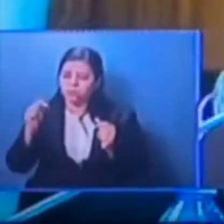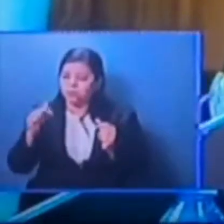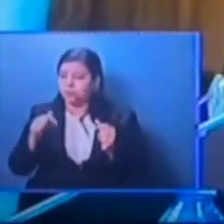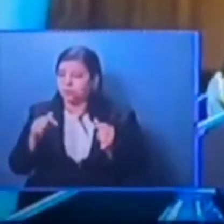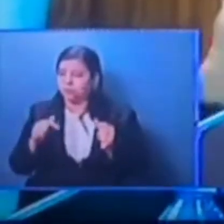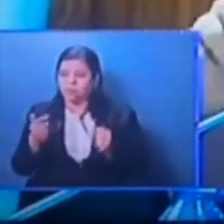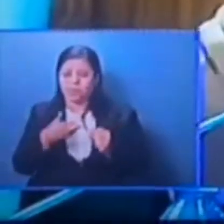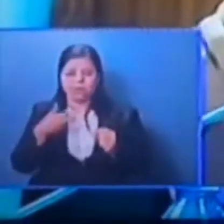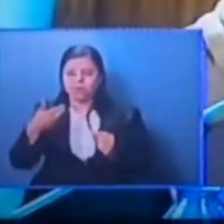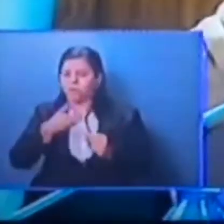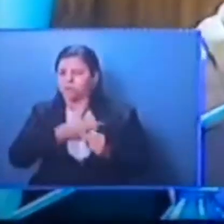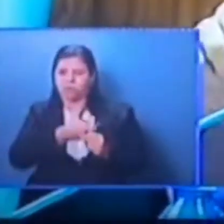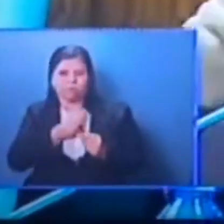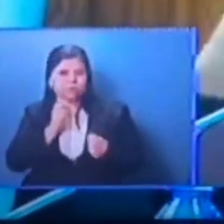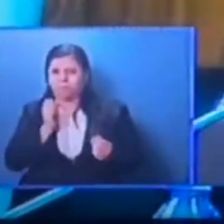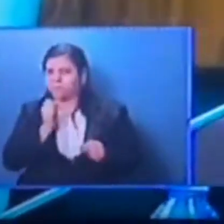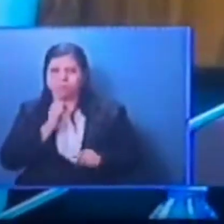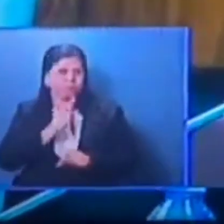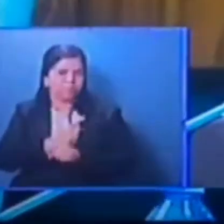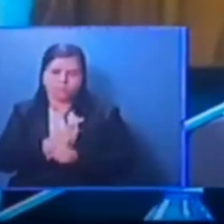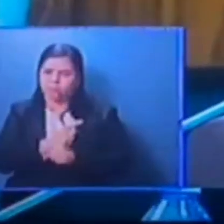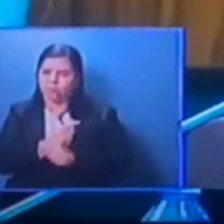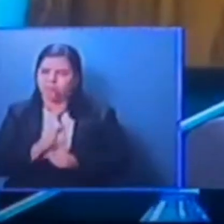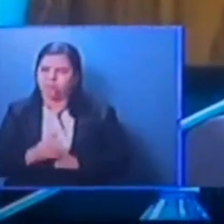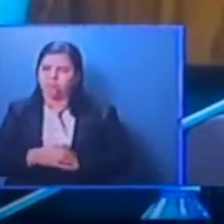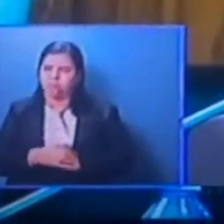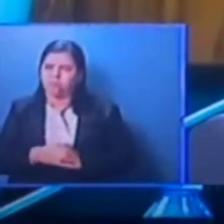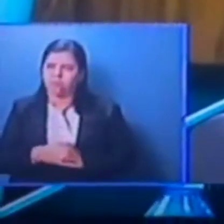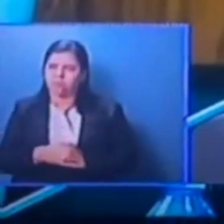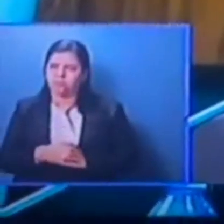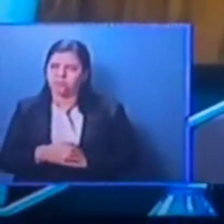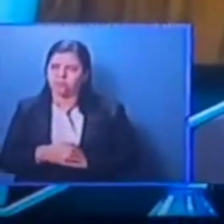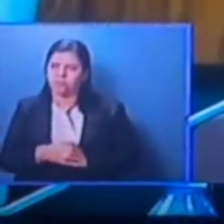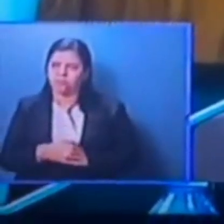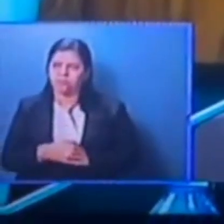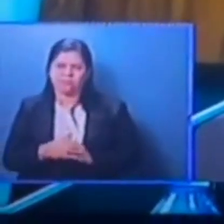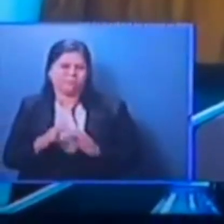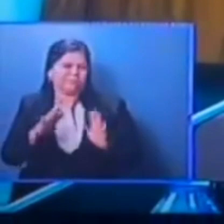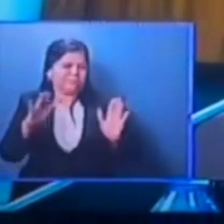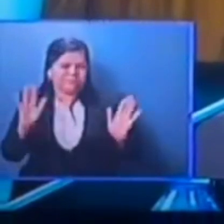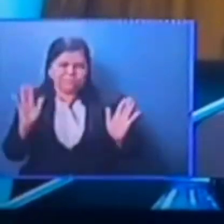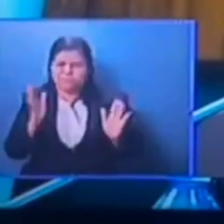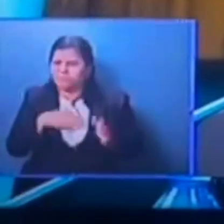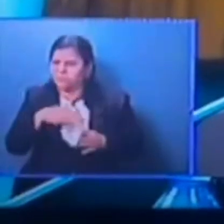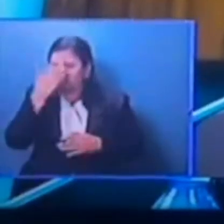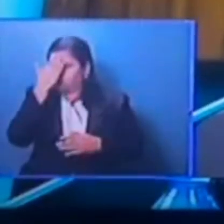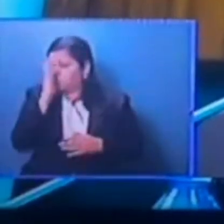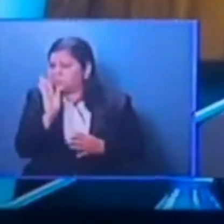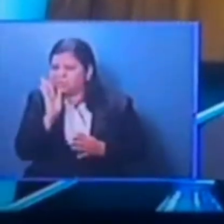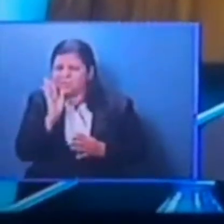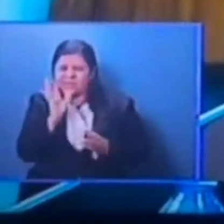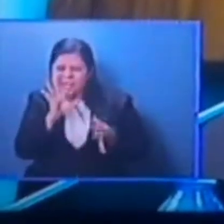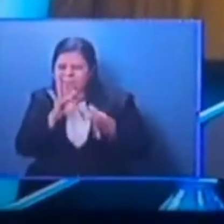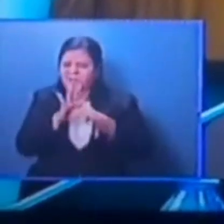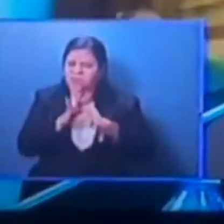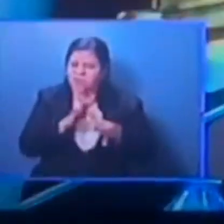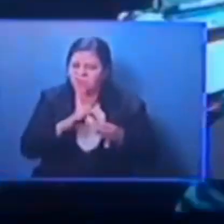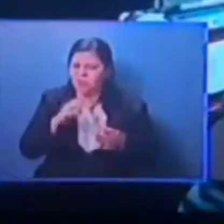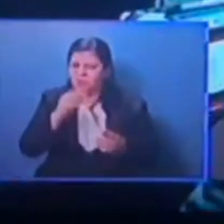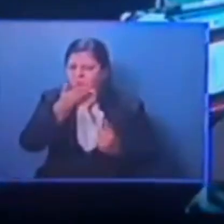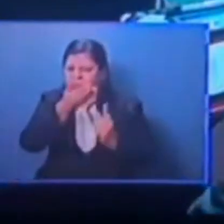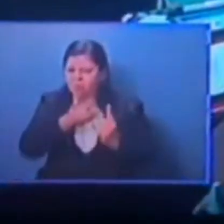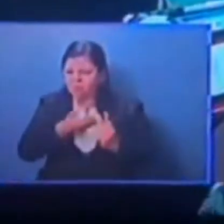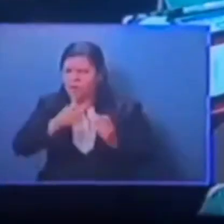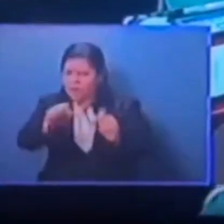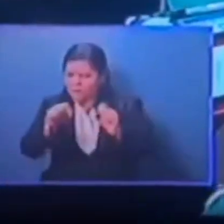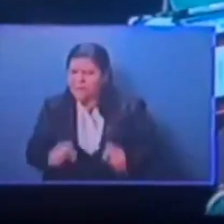no, para nosotros no fueron adecuadas. No sé qué tenga que ver eso con la idoneidad técnica